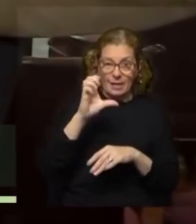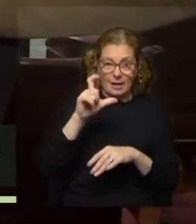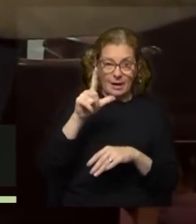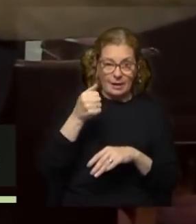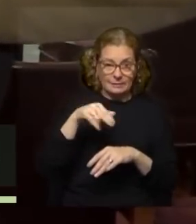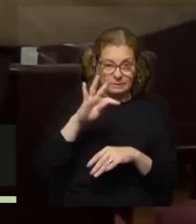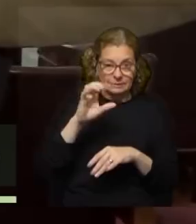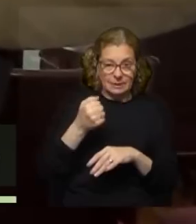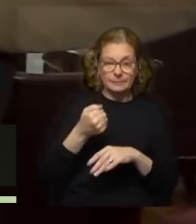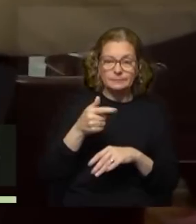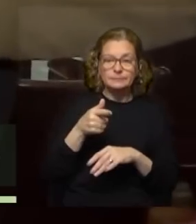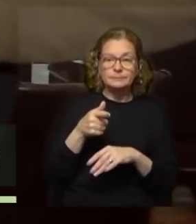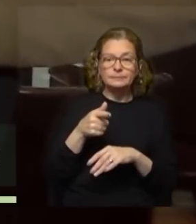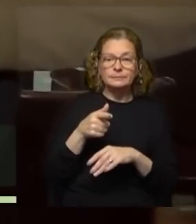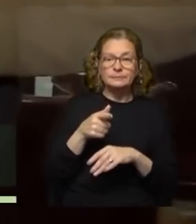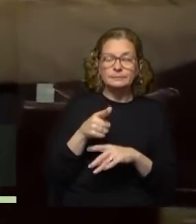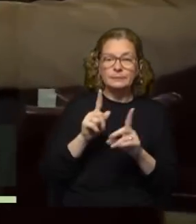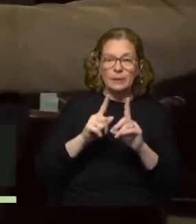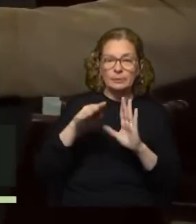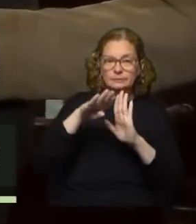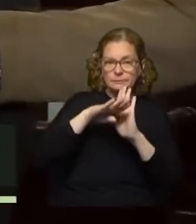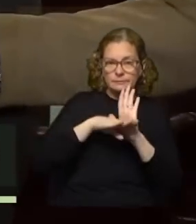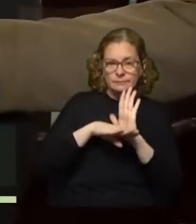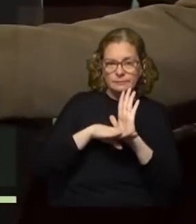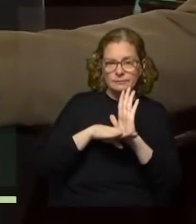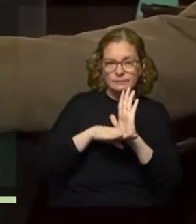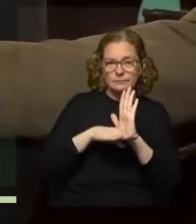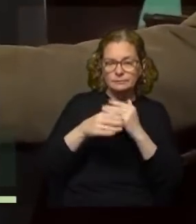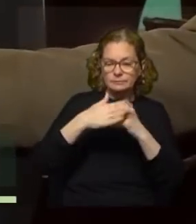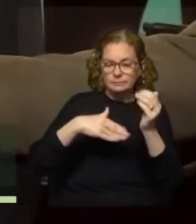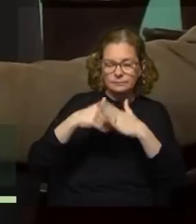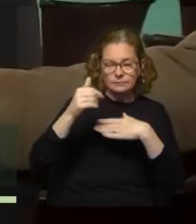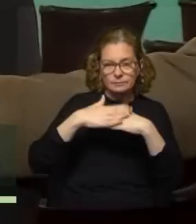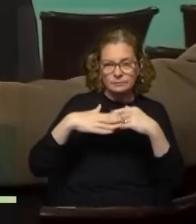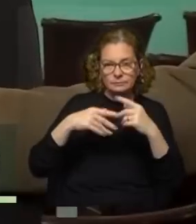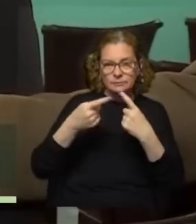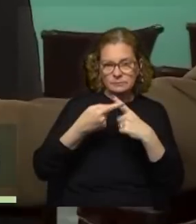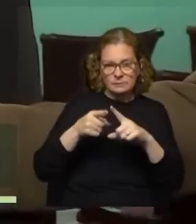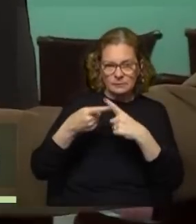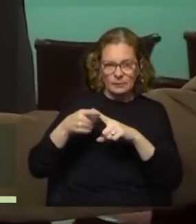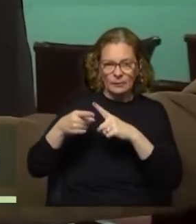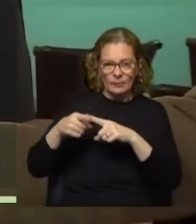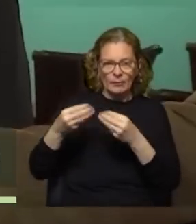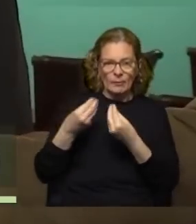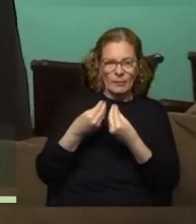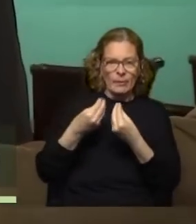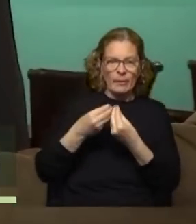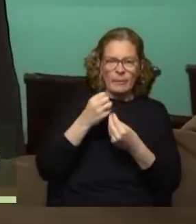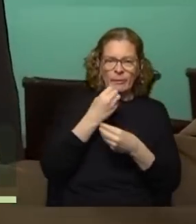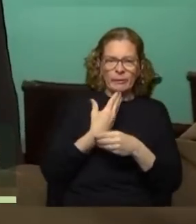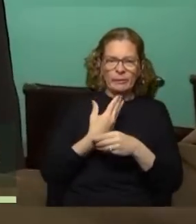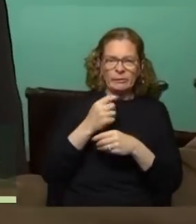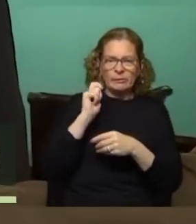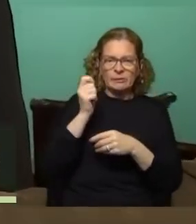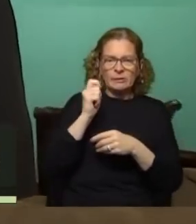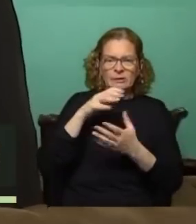un contexto para una serie de obras de infraestructura varias de ellas tienen que ver con una mejora de